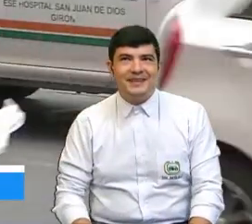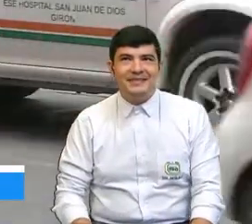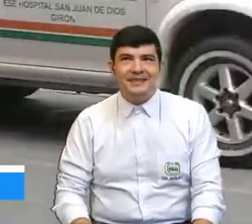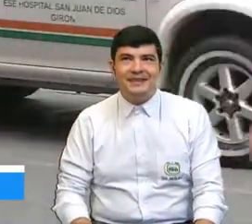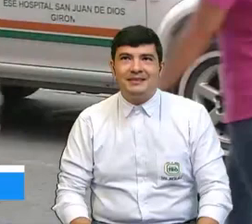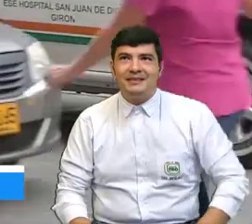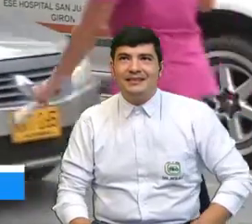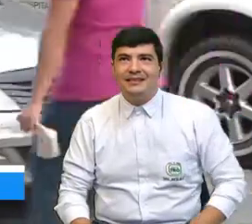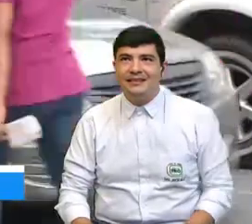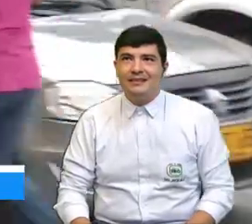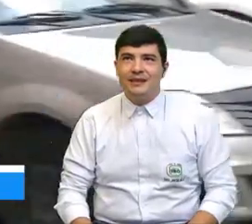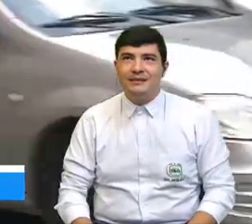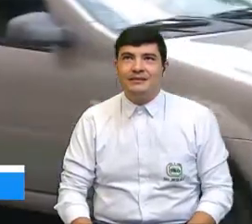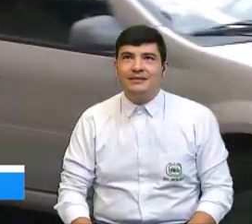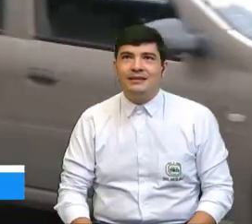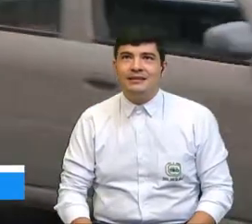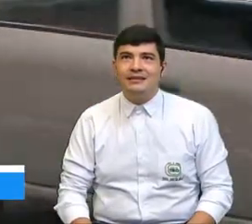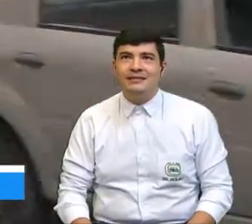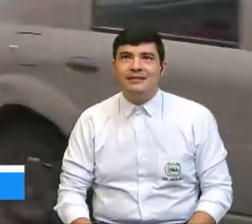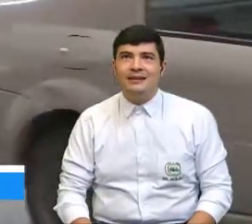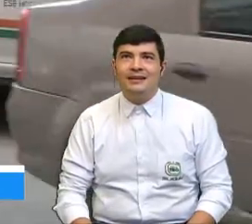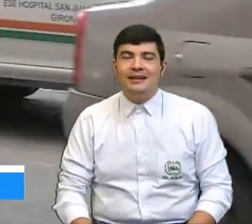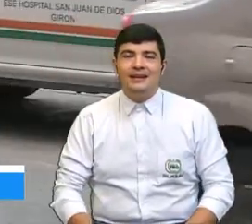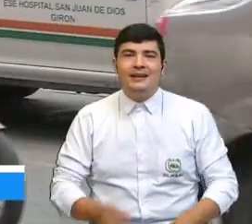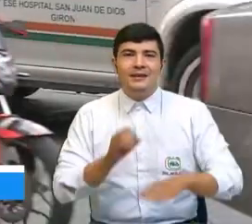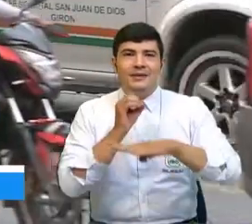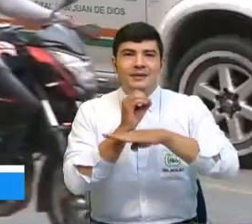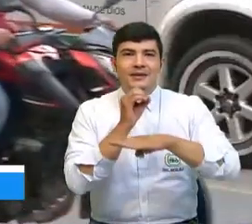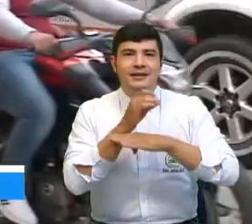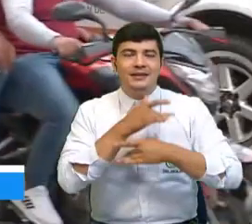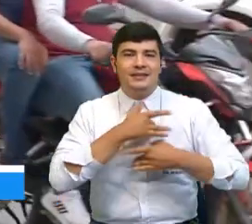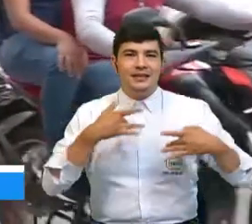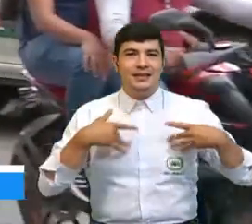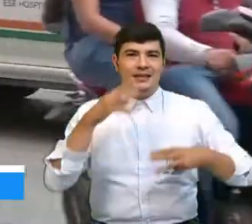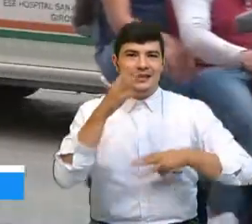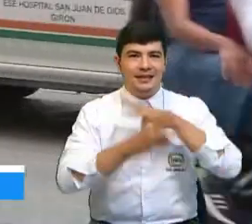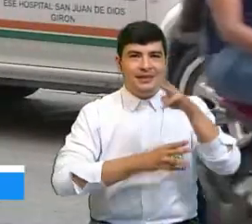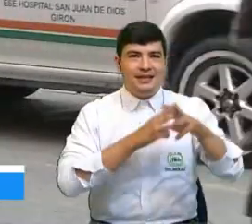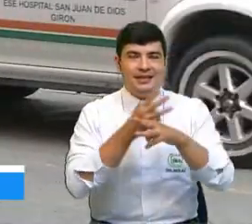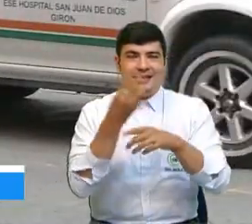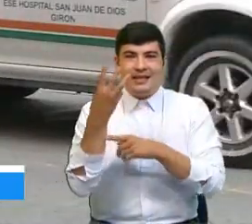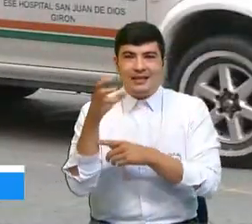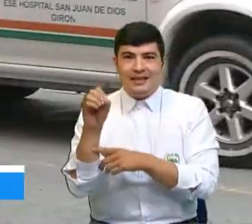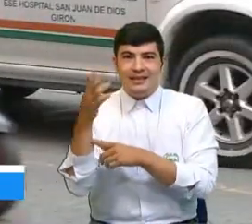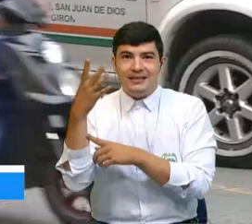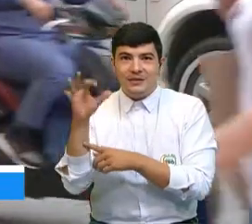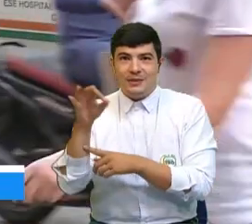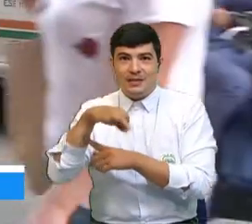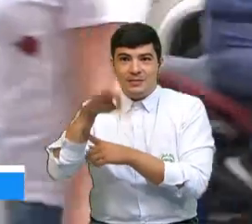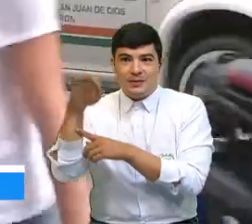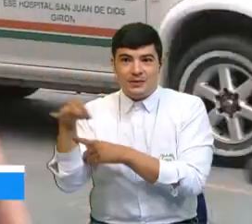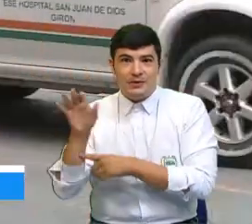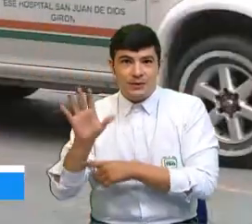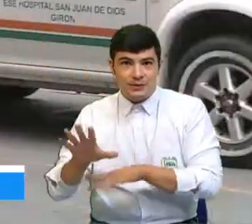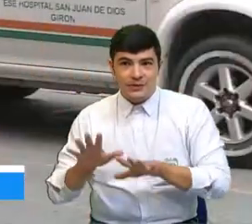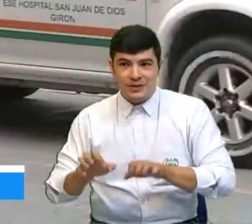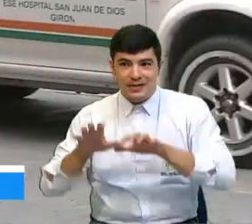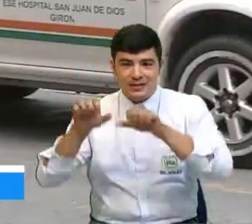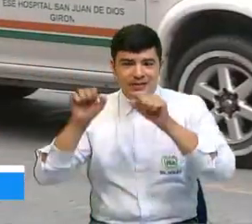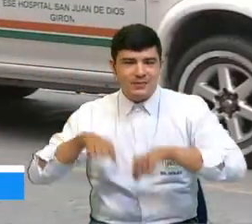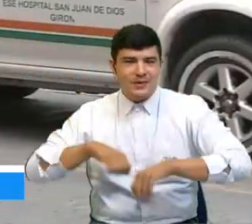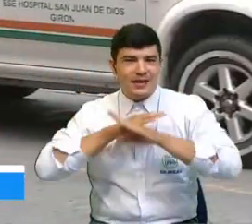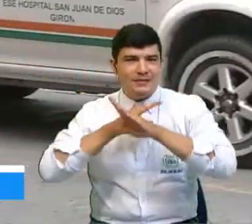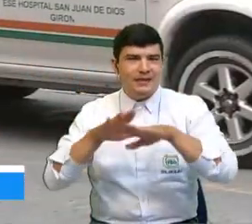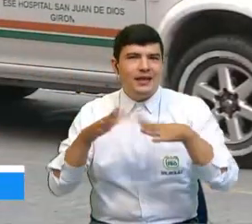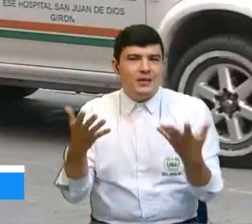y es que según la organización mundial de la salud el 30 y 50 por ciento de los tipos de cáncer se pueden evitar con